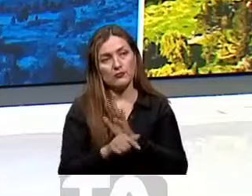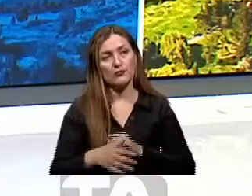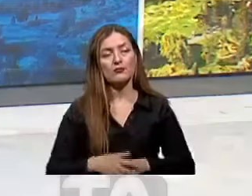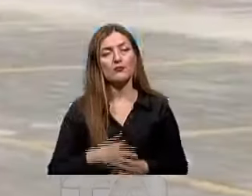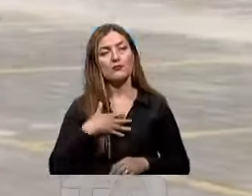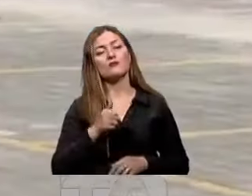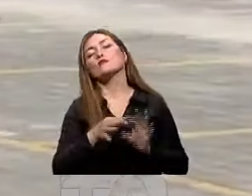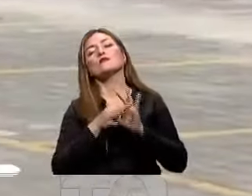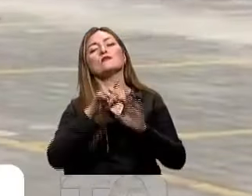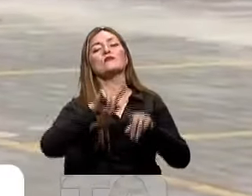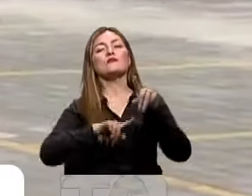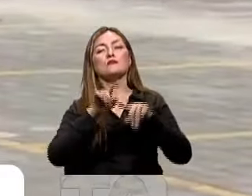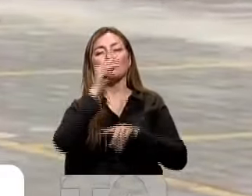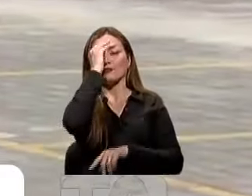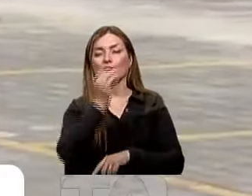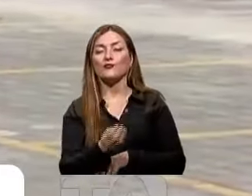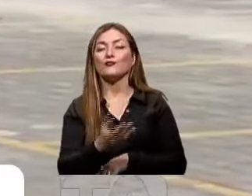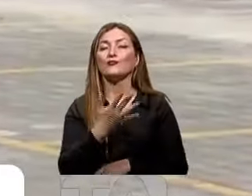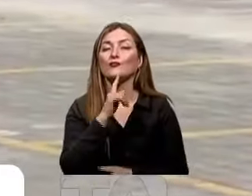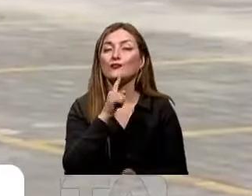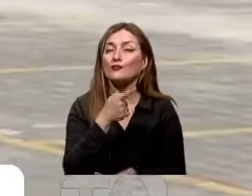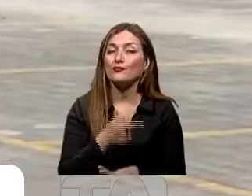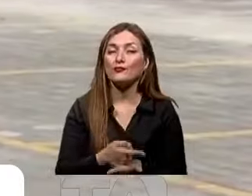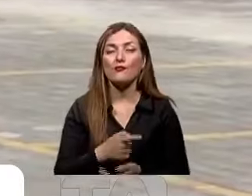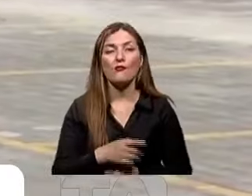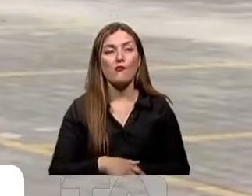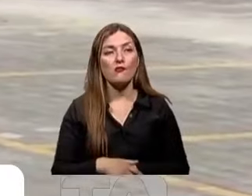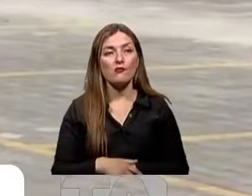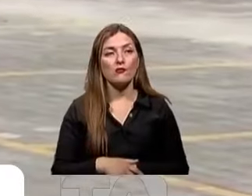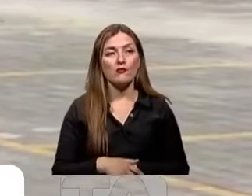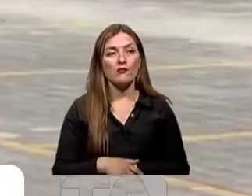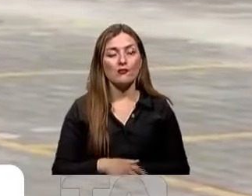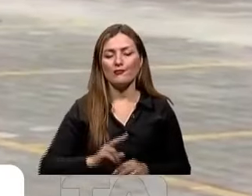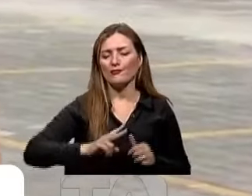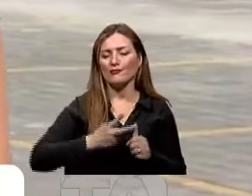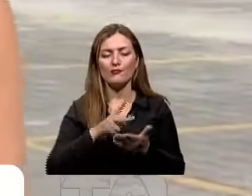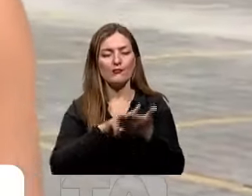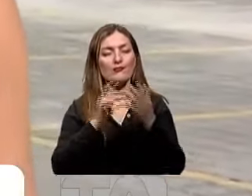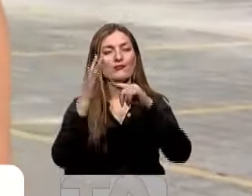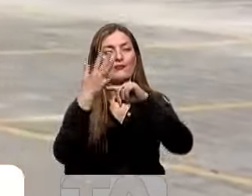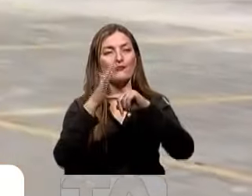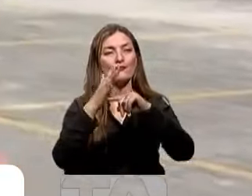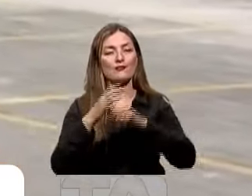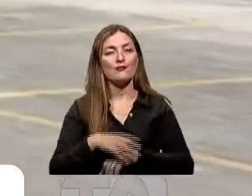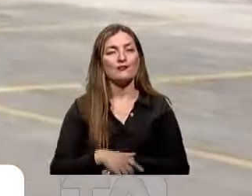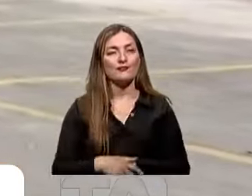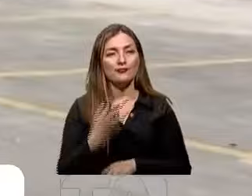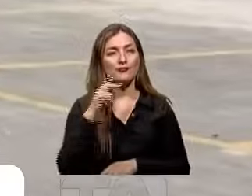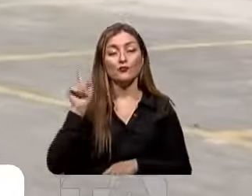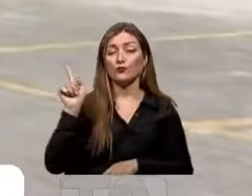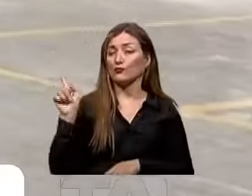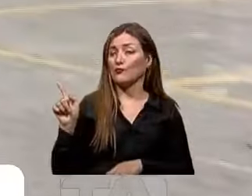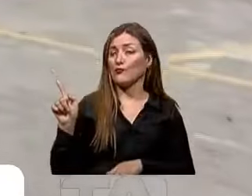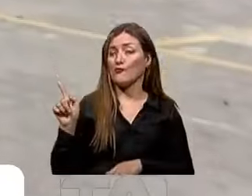qué tal compañeros amigos televidentes muy buenos días Así es Les comento que es la segunda vez que se realiza esta feria de jat güeya ustedes pueden observar